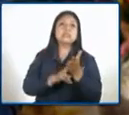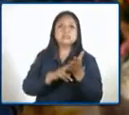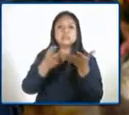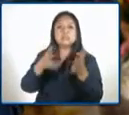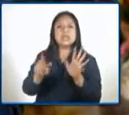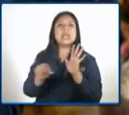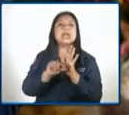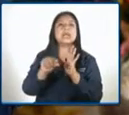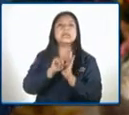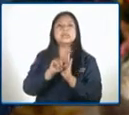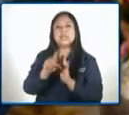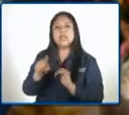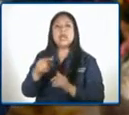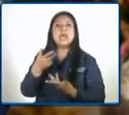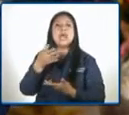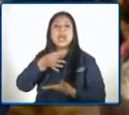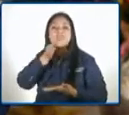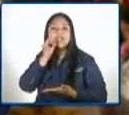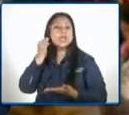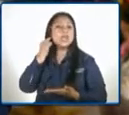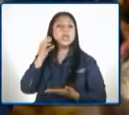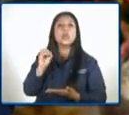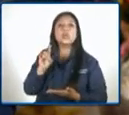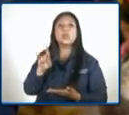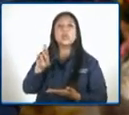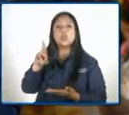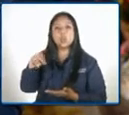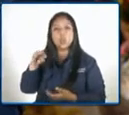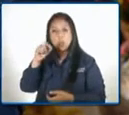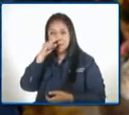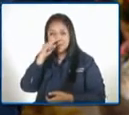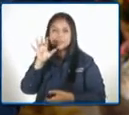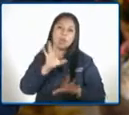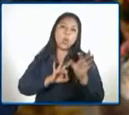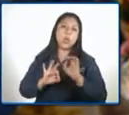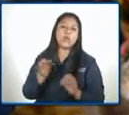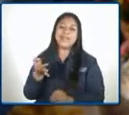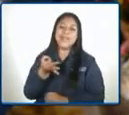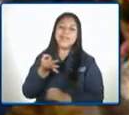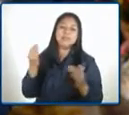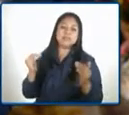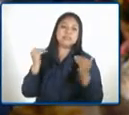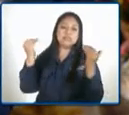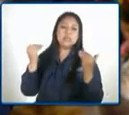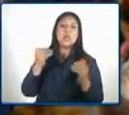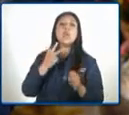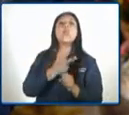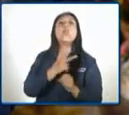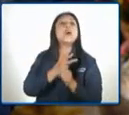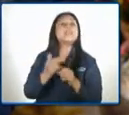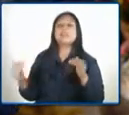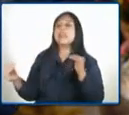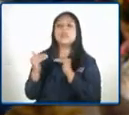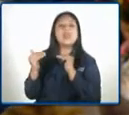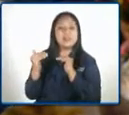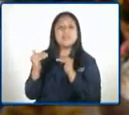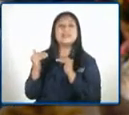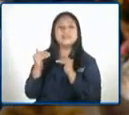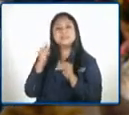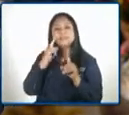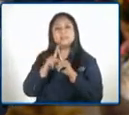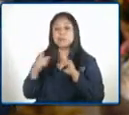es café gourmet o café especial de calidad suprema. Guatemala ha hecho lo mismo. Y el poder